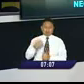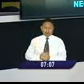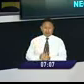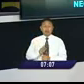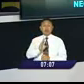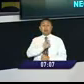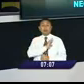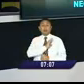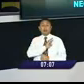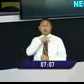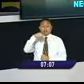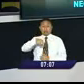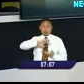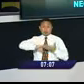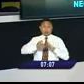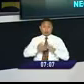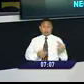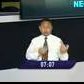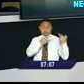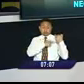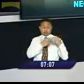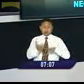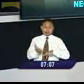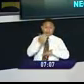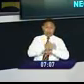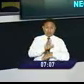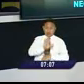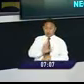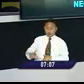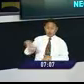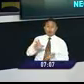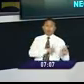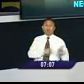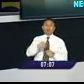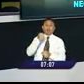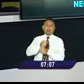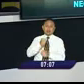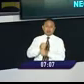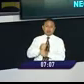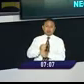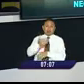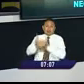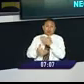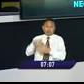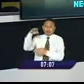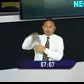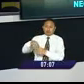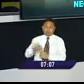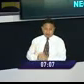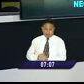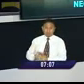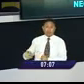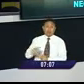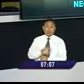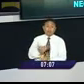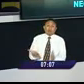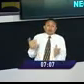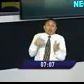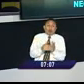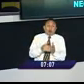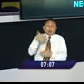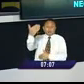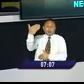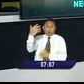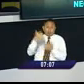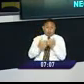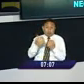señalan que el desafío de la comunidad será conocer los planes de trabajo antes de elegir y así evitar que el cabildo atraviese una